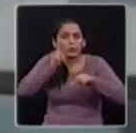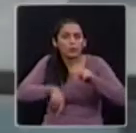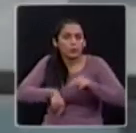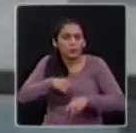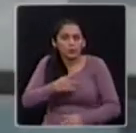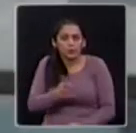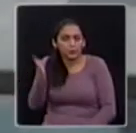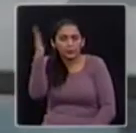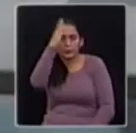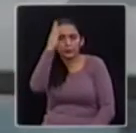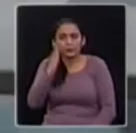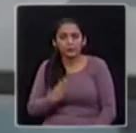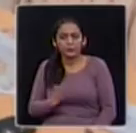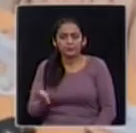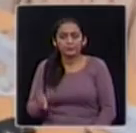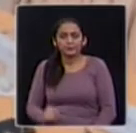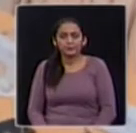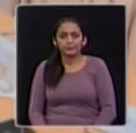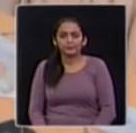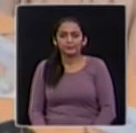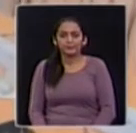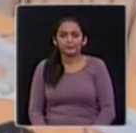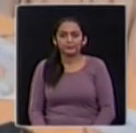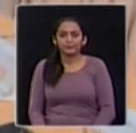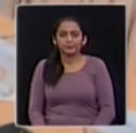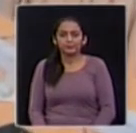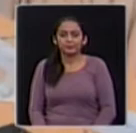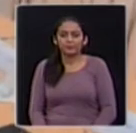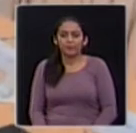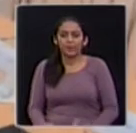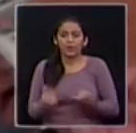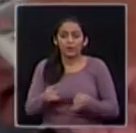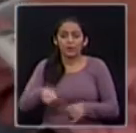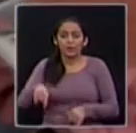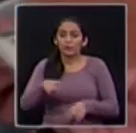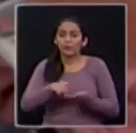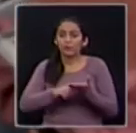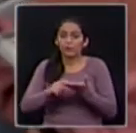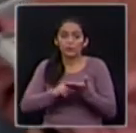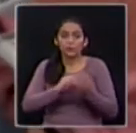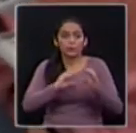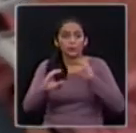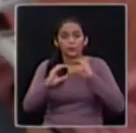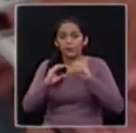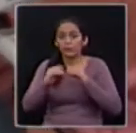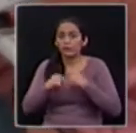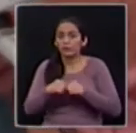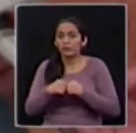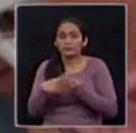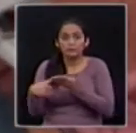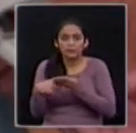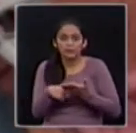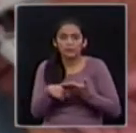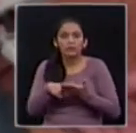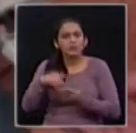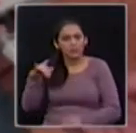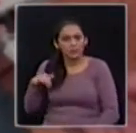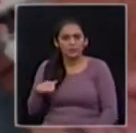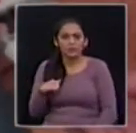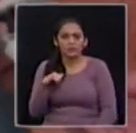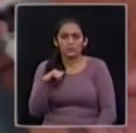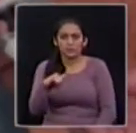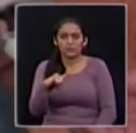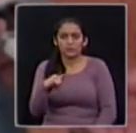las investigaciones realizadas en este espacio no deben detenerse. La necesidad de recabar mayor